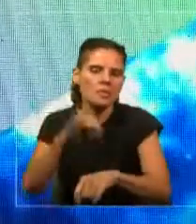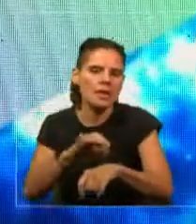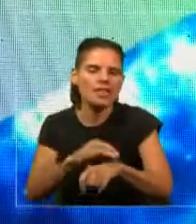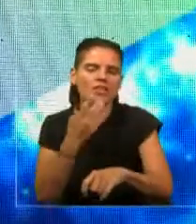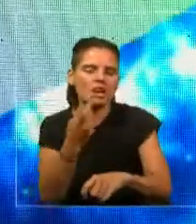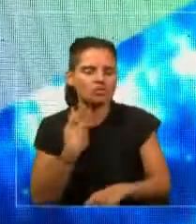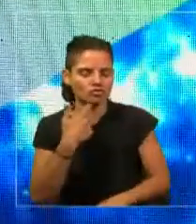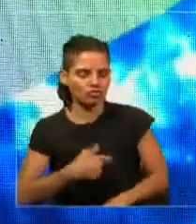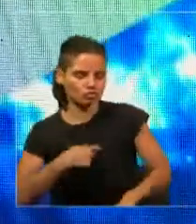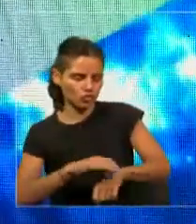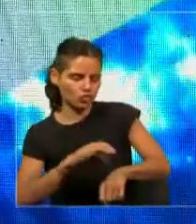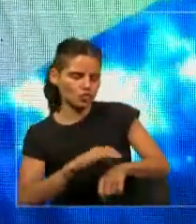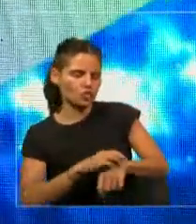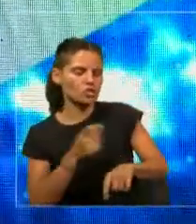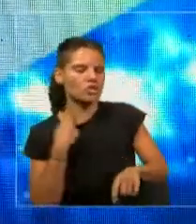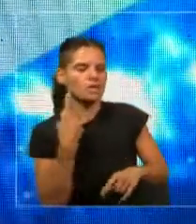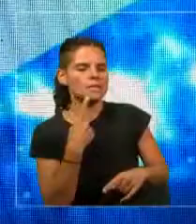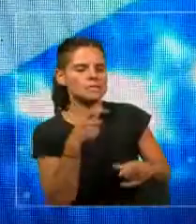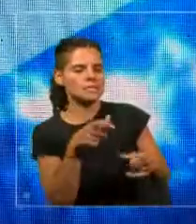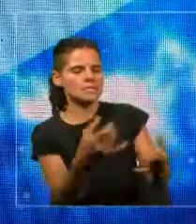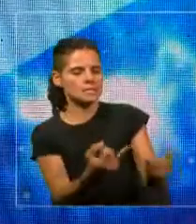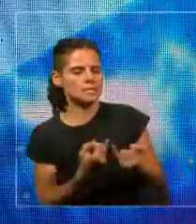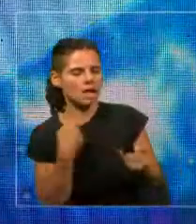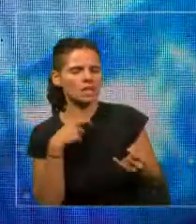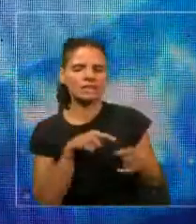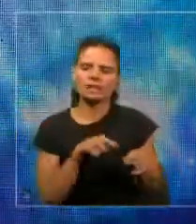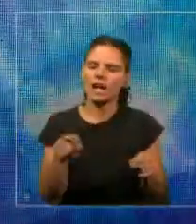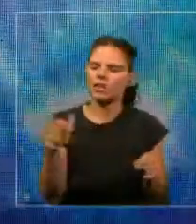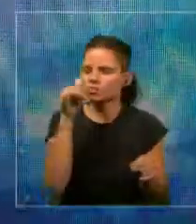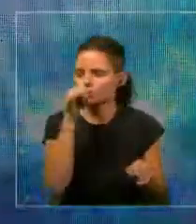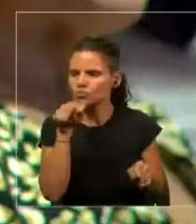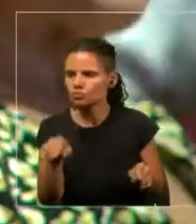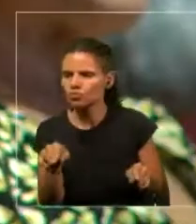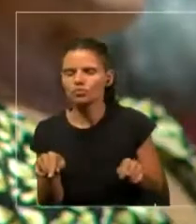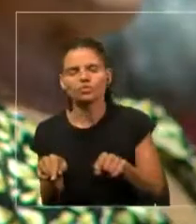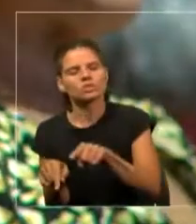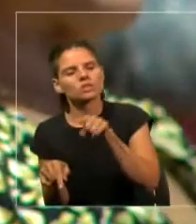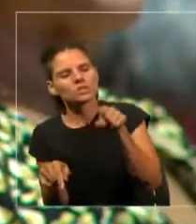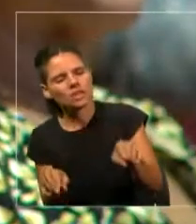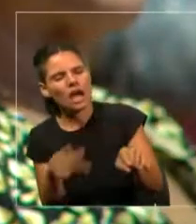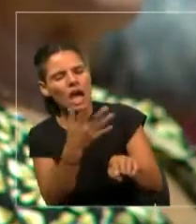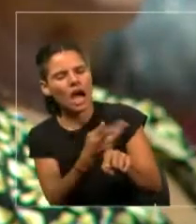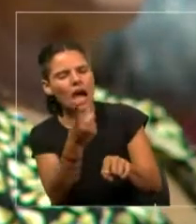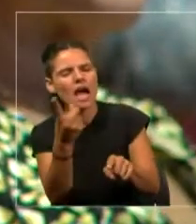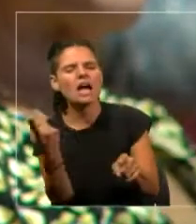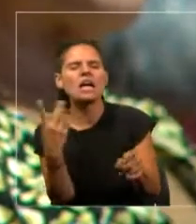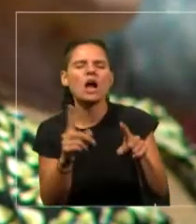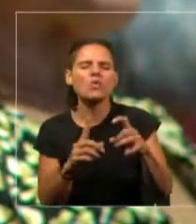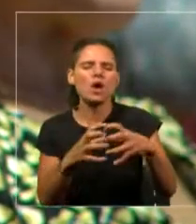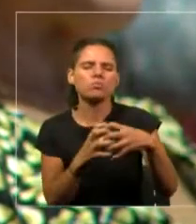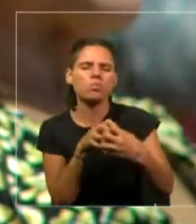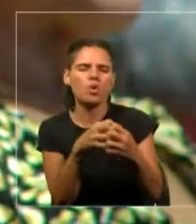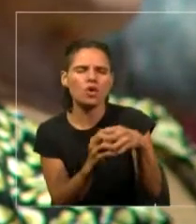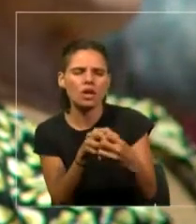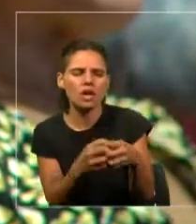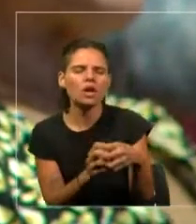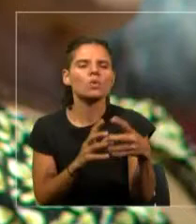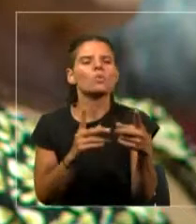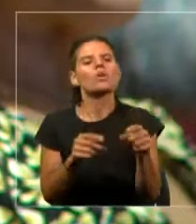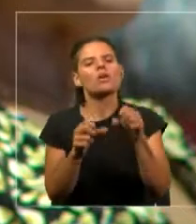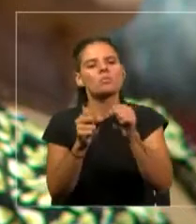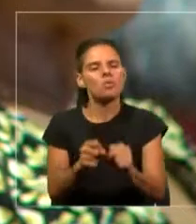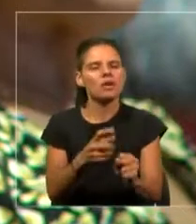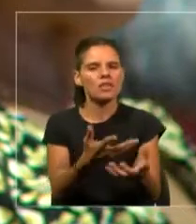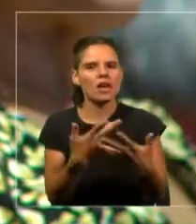médico, aquí hay un foco de contaminación, aquí hay incidencias de moléculas, efectos secundarios de algunas